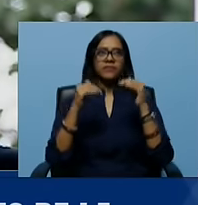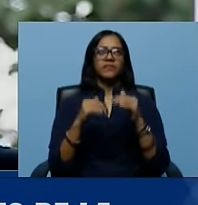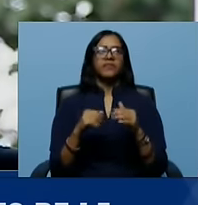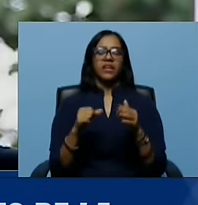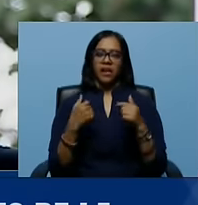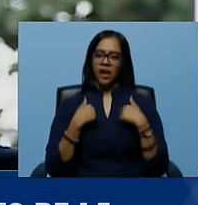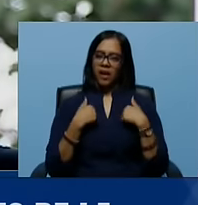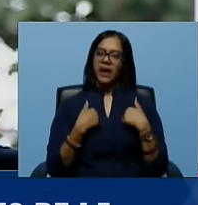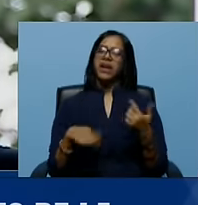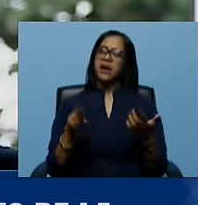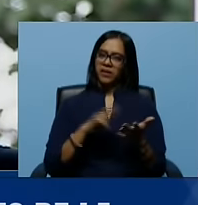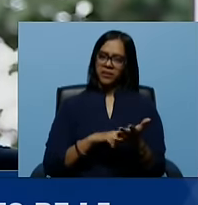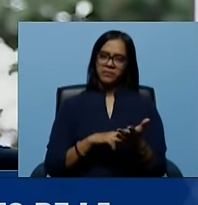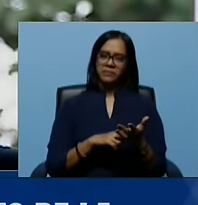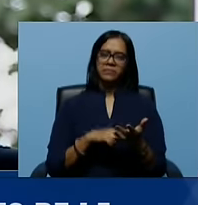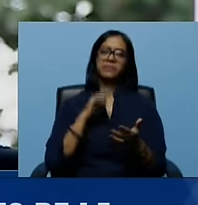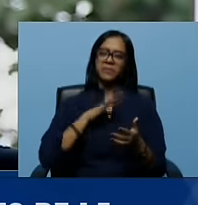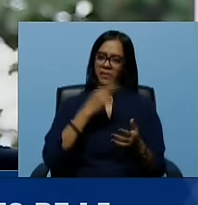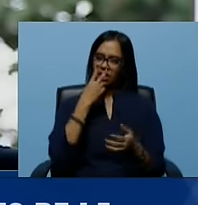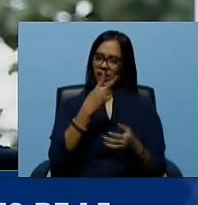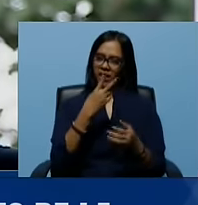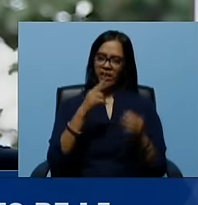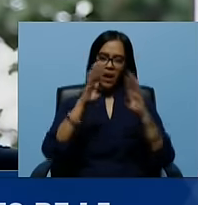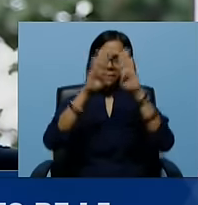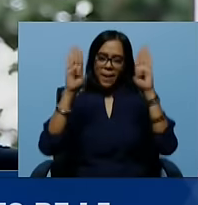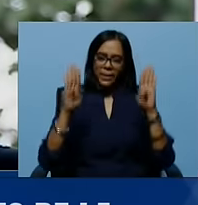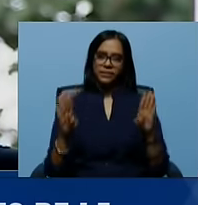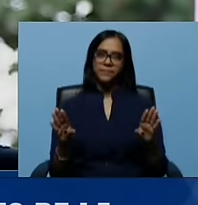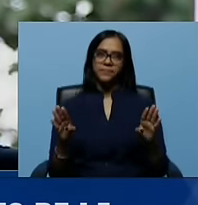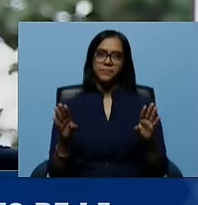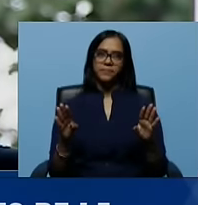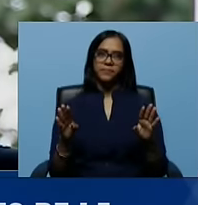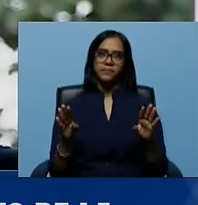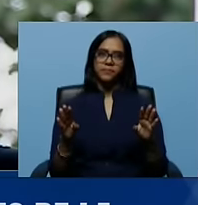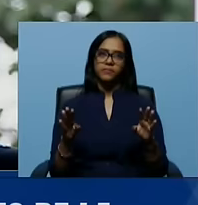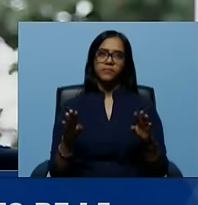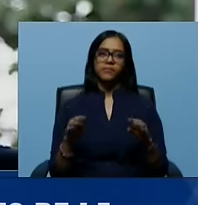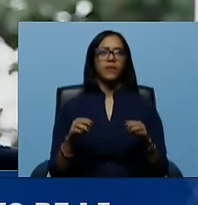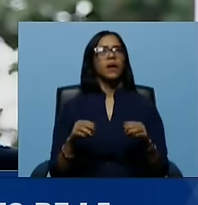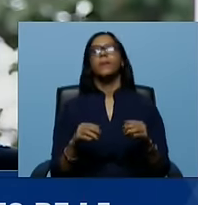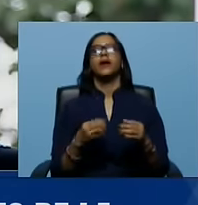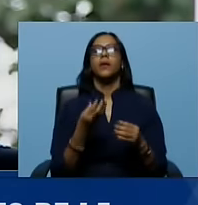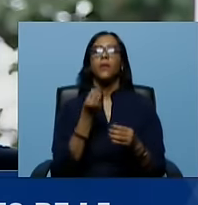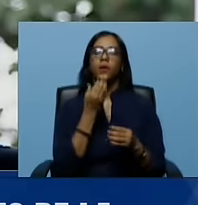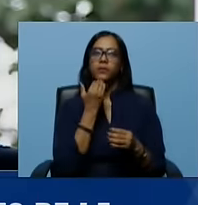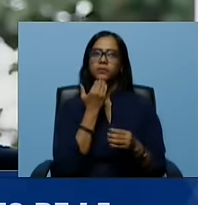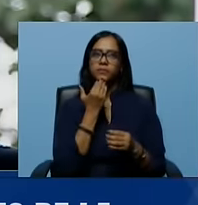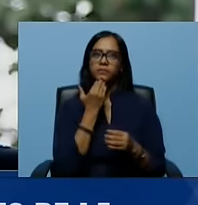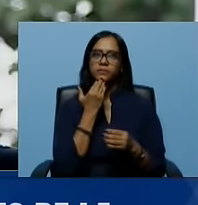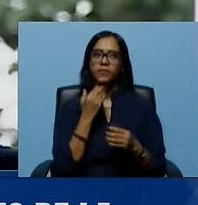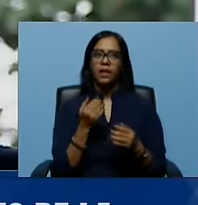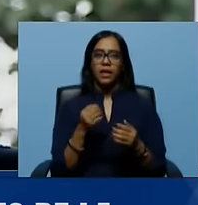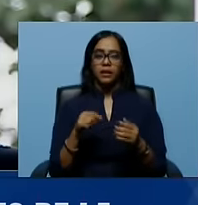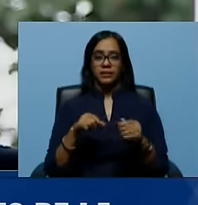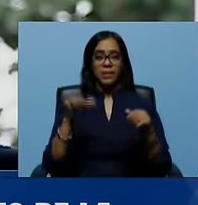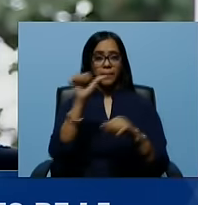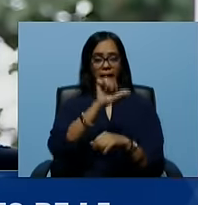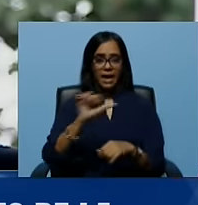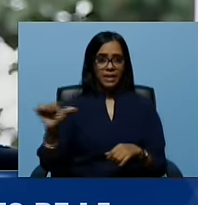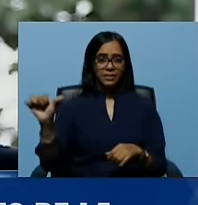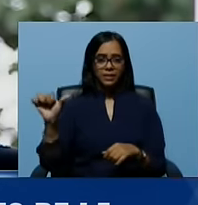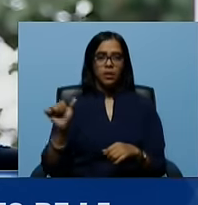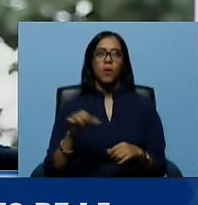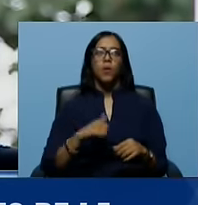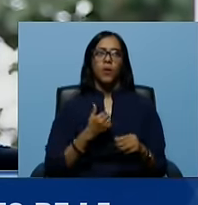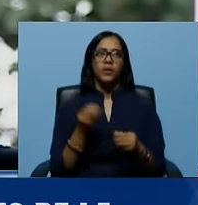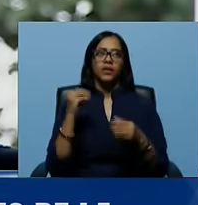yo insisto. Estamos viendo el mapa para muy pronto, en las próximas semanas, poder